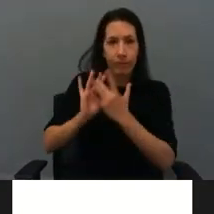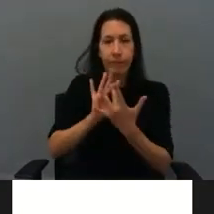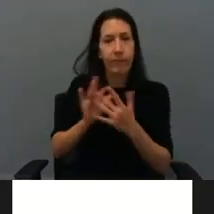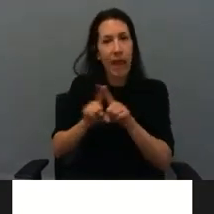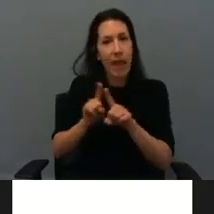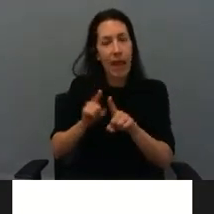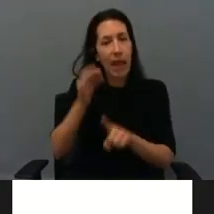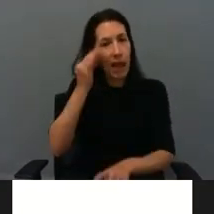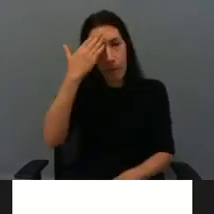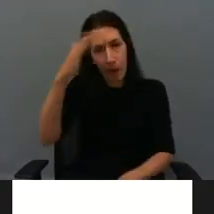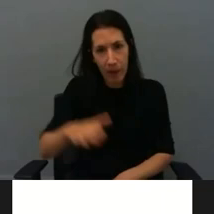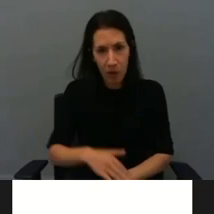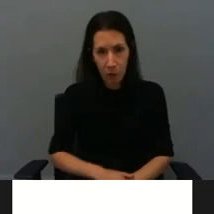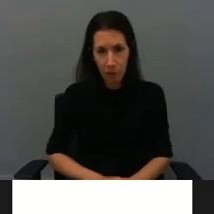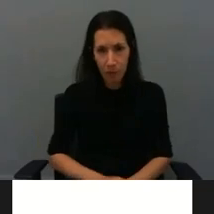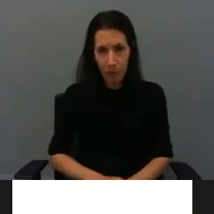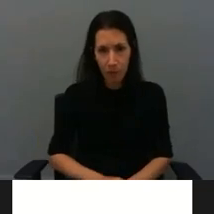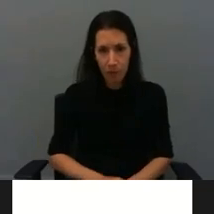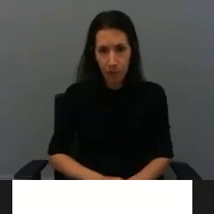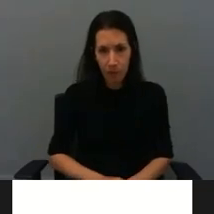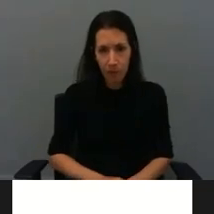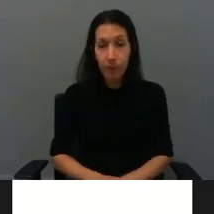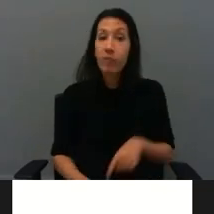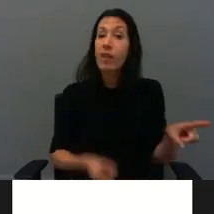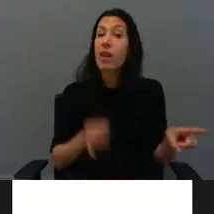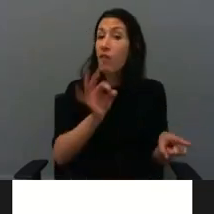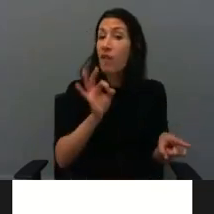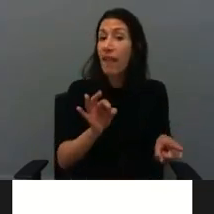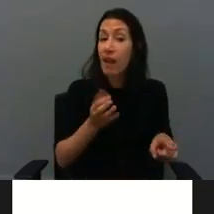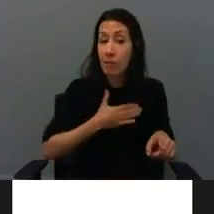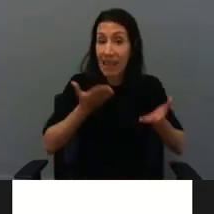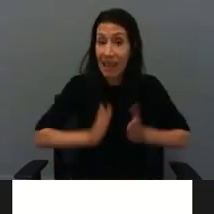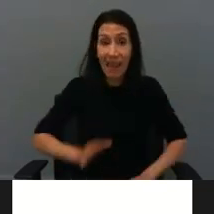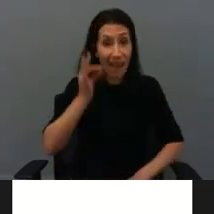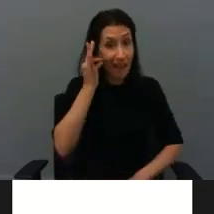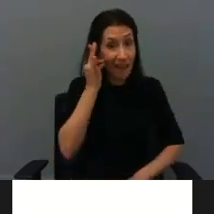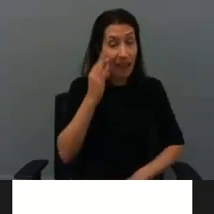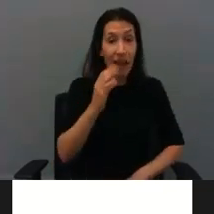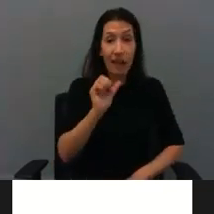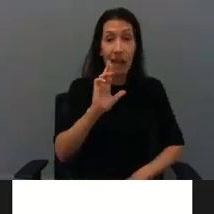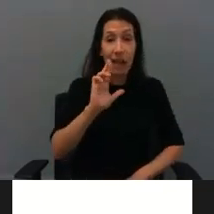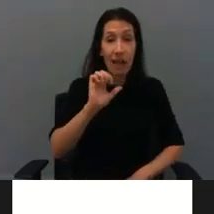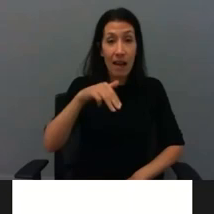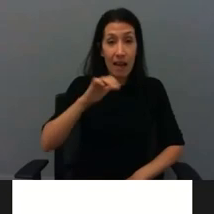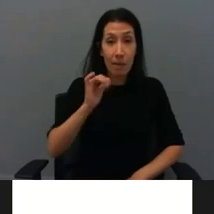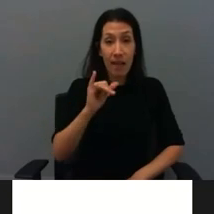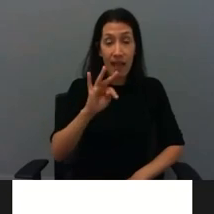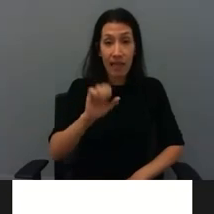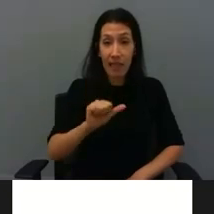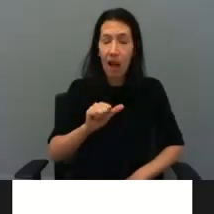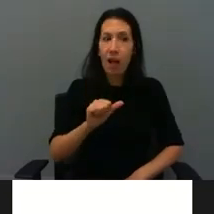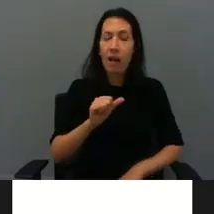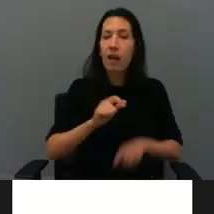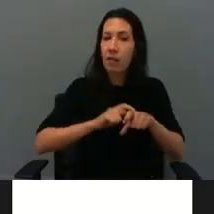Ella, Carmencita, sí, es diferente, pero consideramos y estamos convencidas que tiene